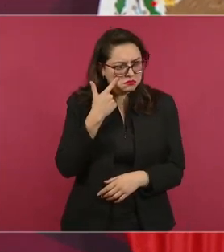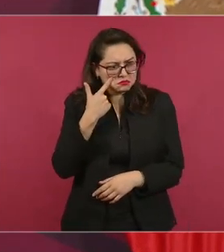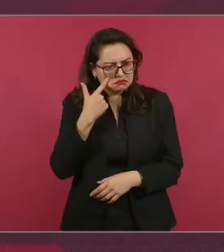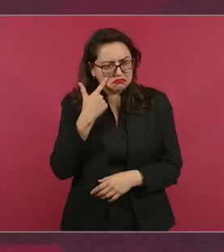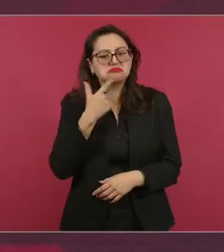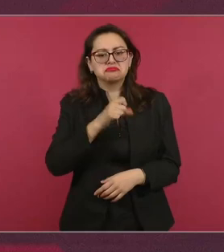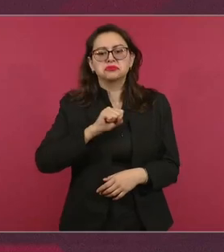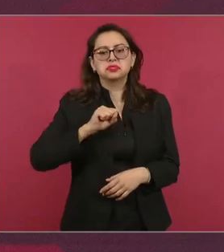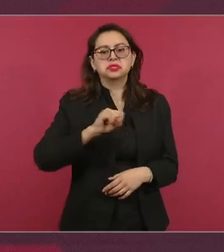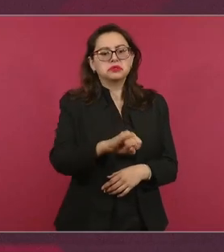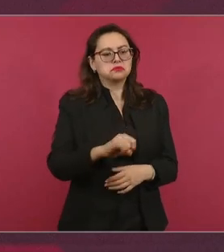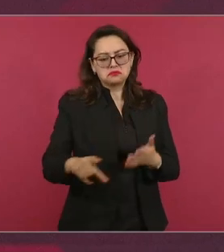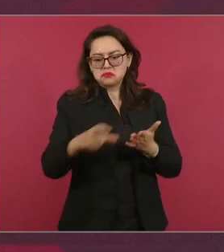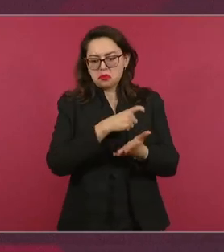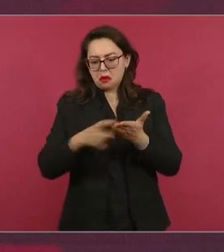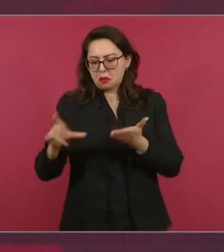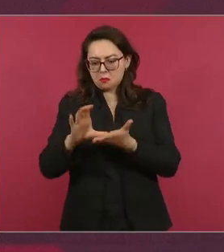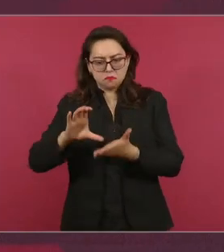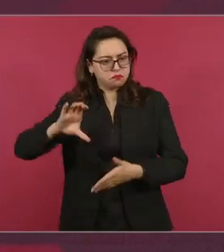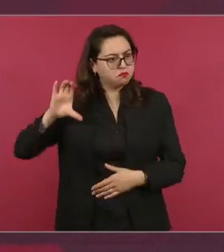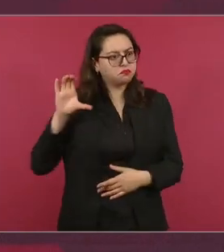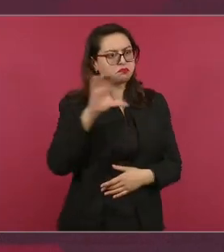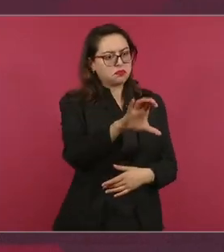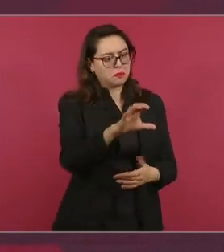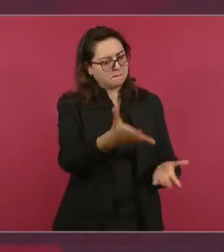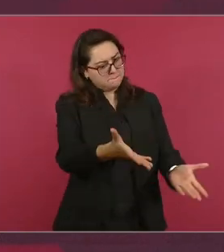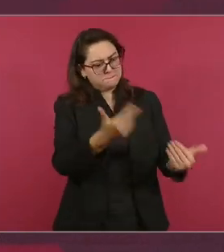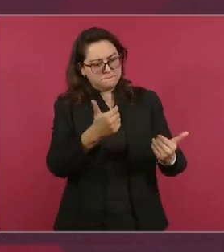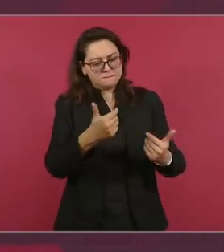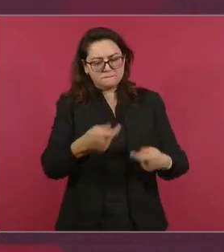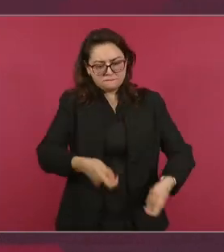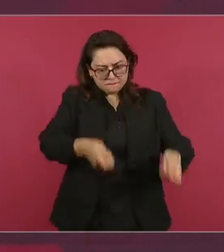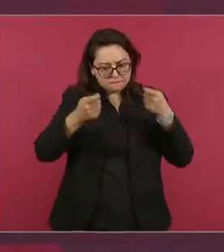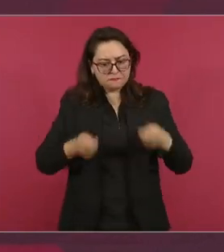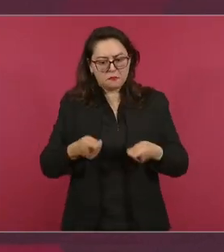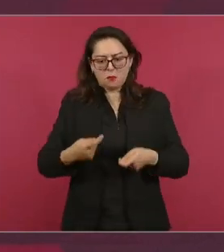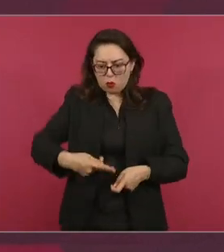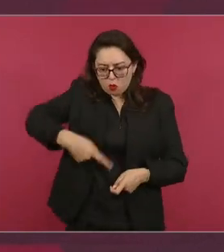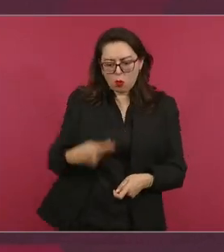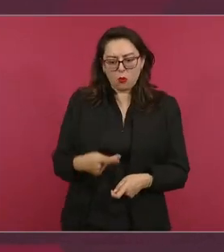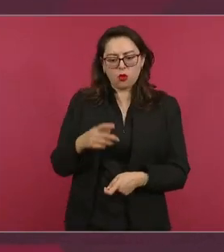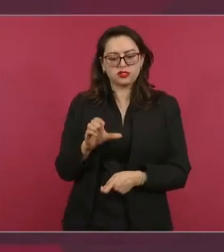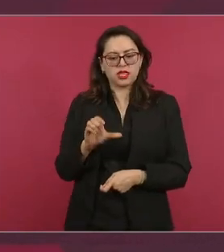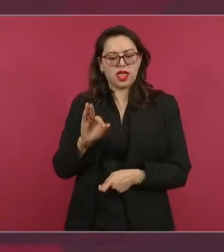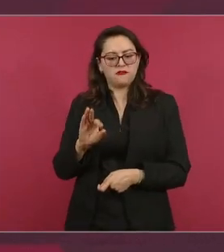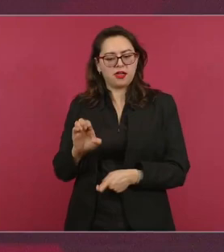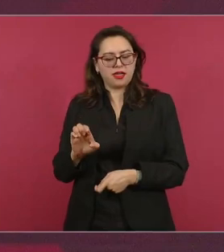Porque nosotros necesitamos fortalecer a la Comisión Federal de Electricidad,